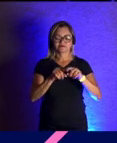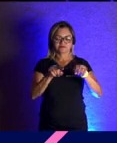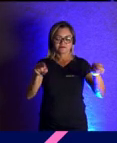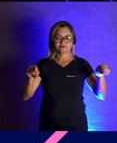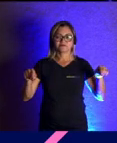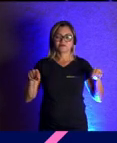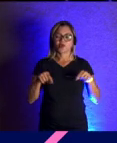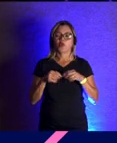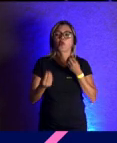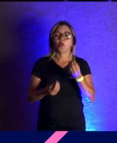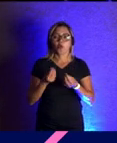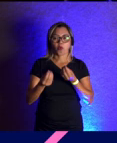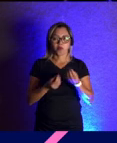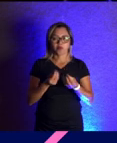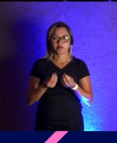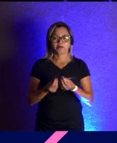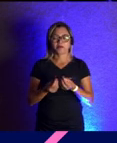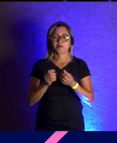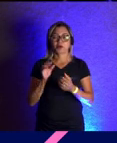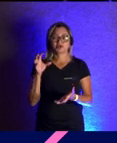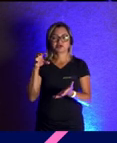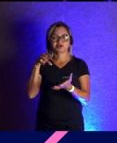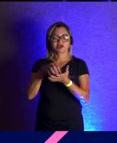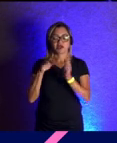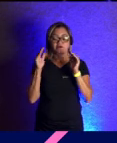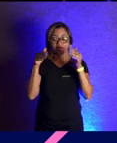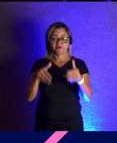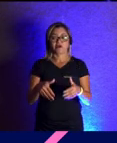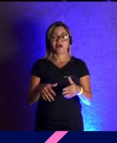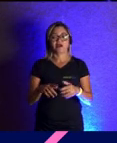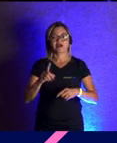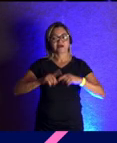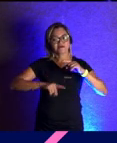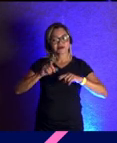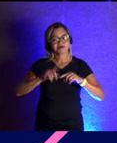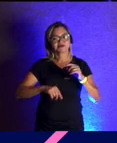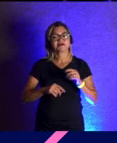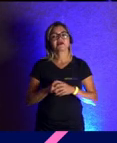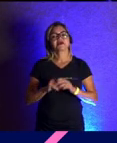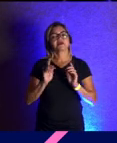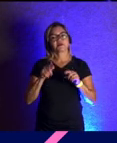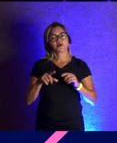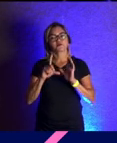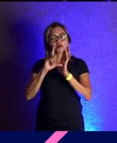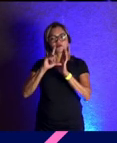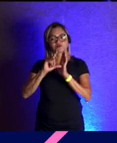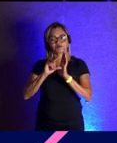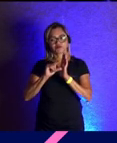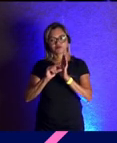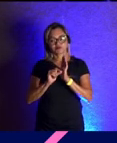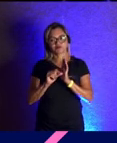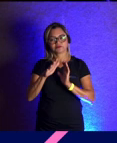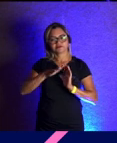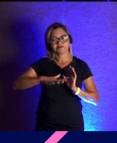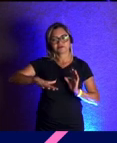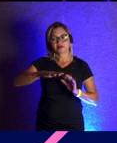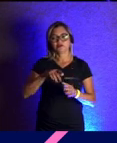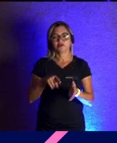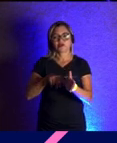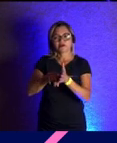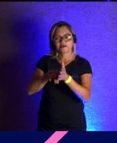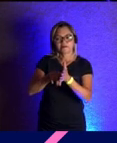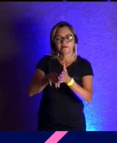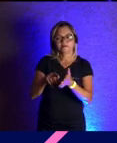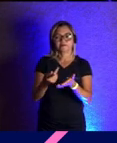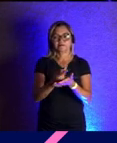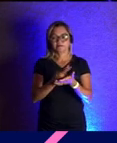región tan grande podemos enfocarnos y hacer con herramientas espaciales, intentar reducir la zona de posibles búsquedas más productores para apoyar en la